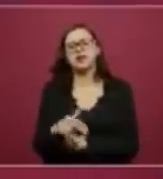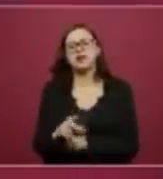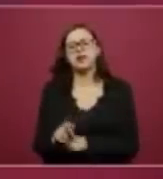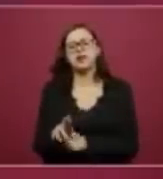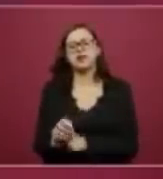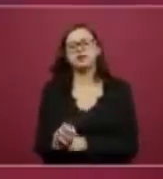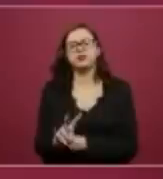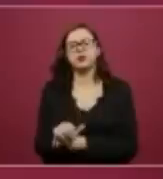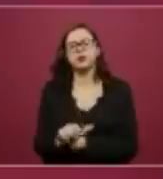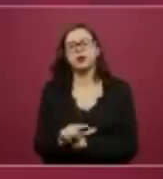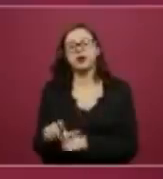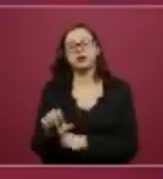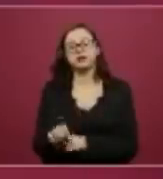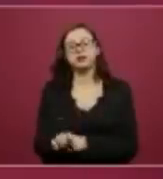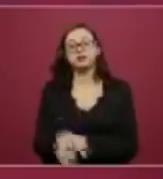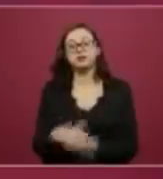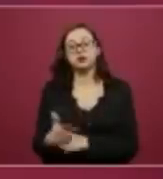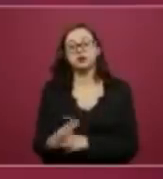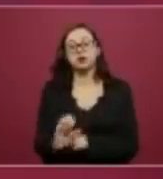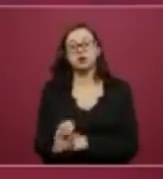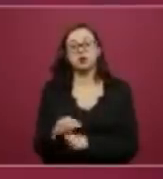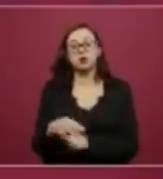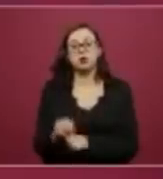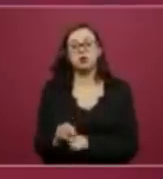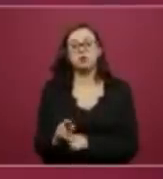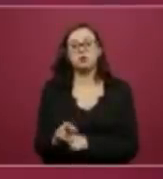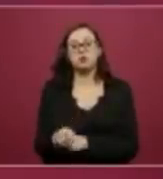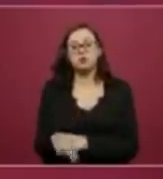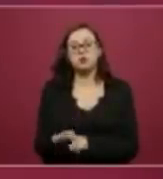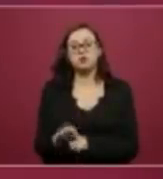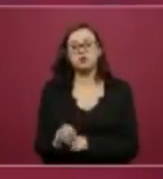como Monfort y muchos otros.